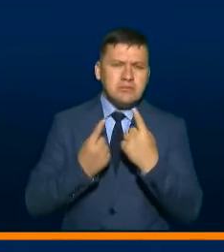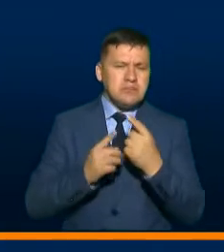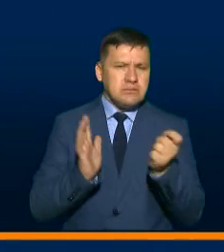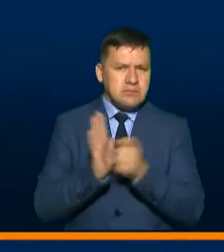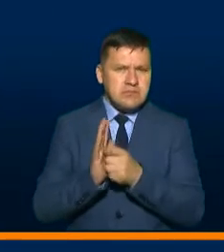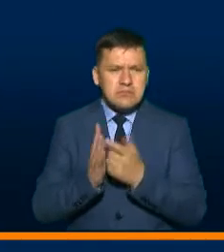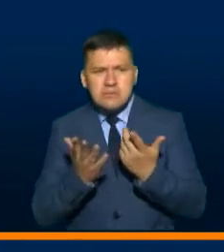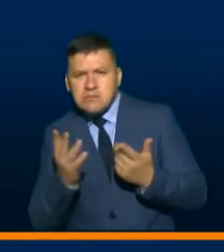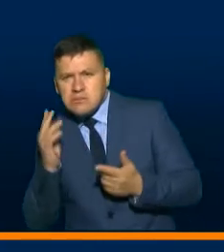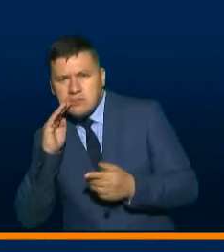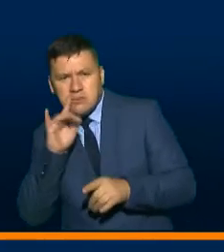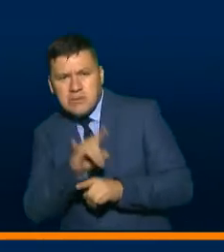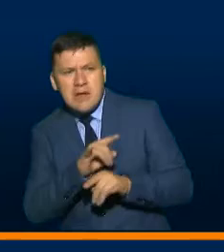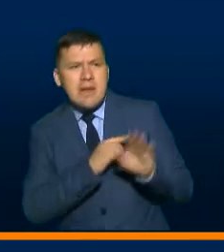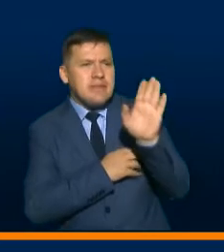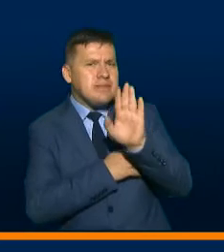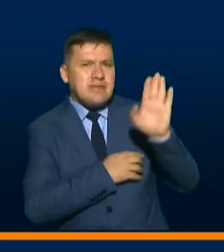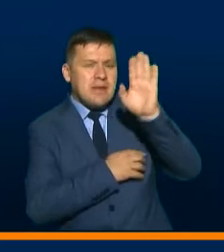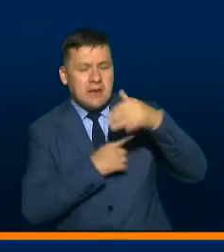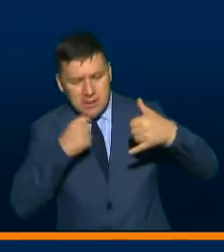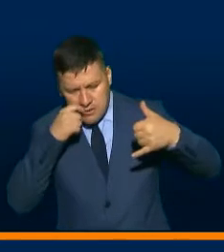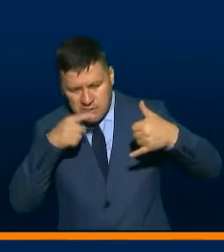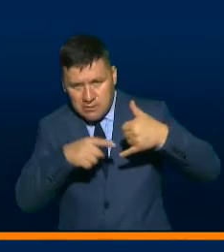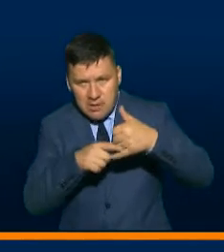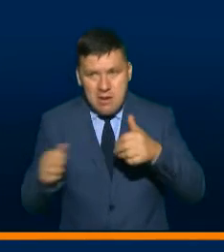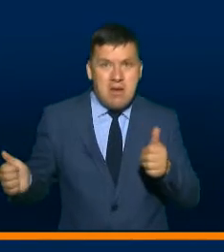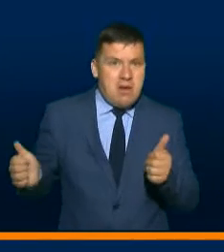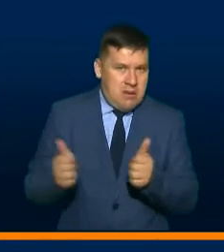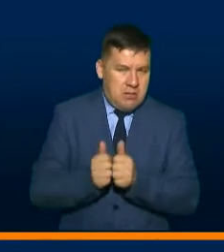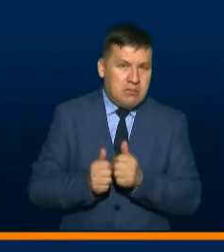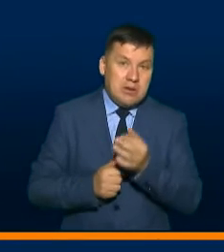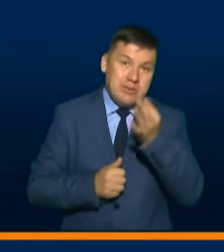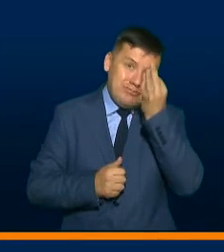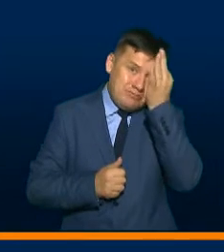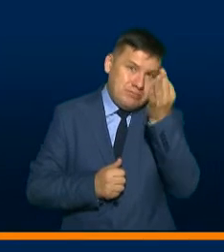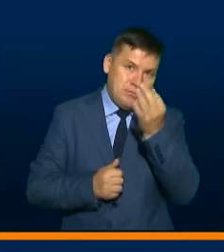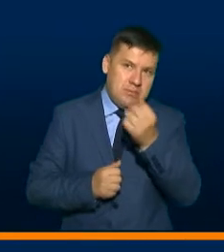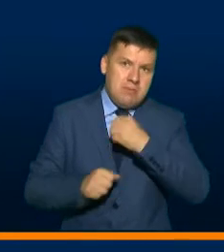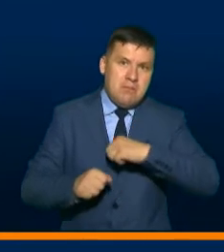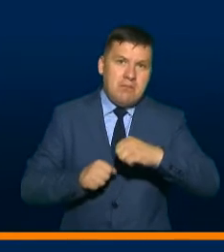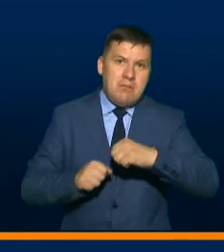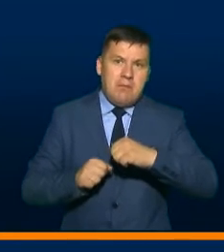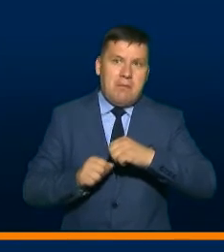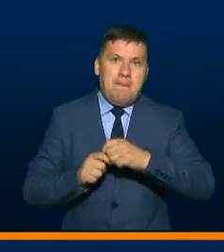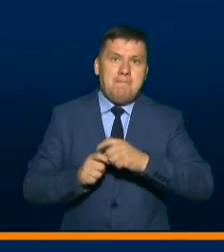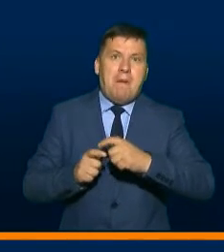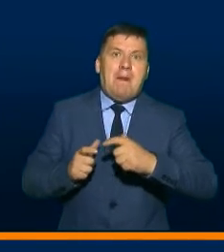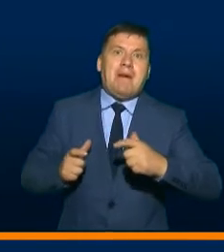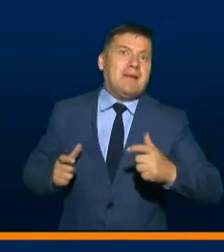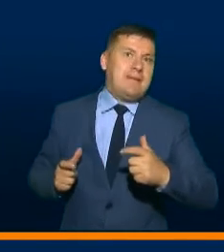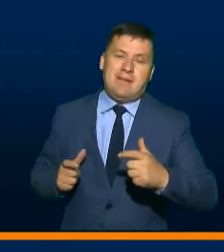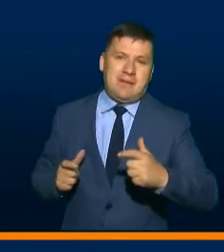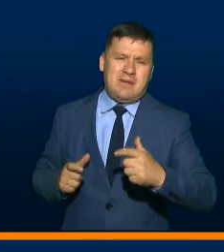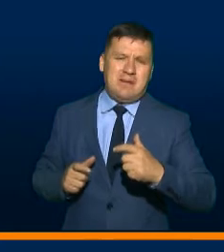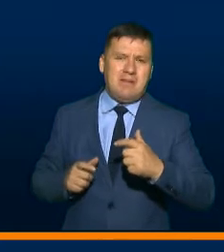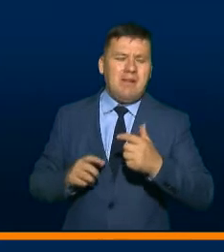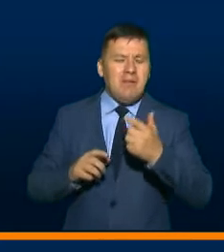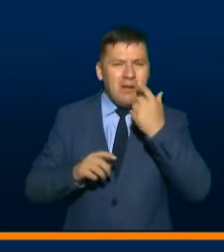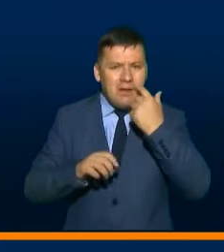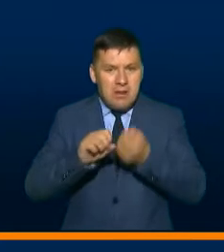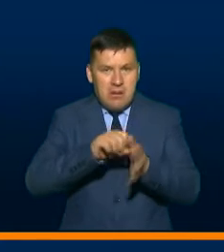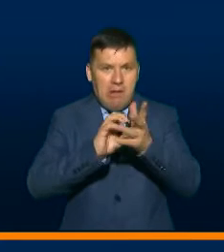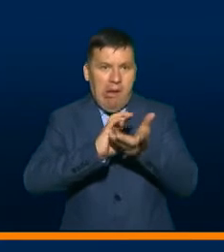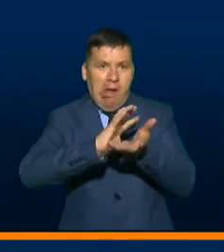en los departamentos de la amazonía para evitar que se mueva o que se propague la variable